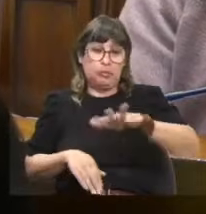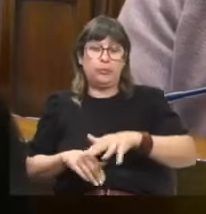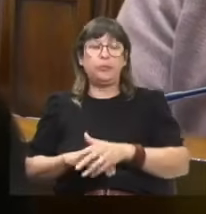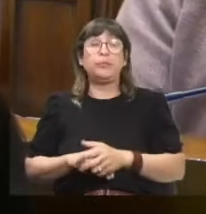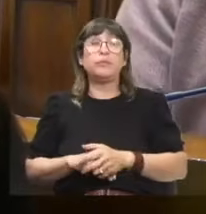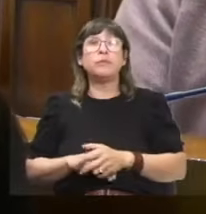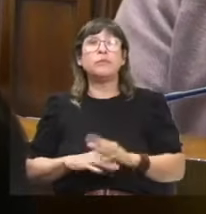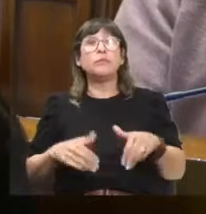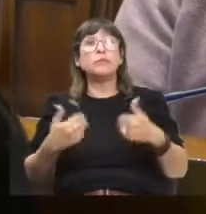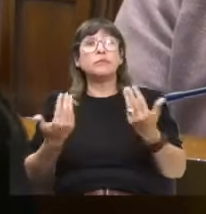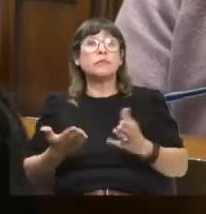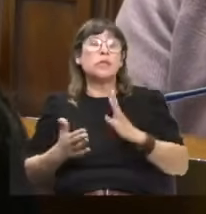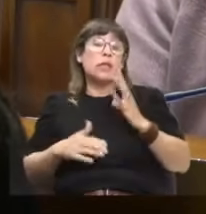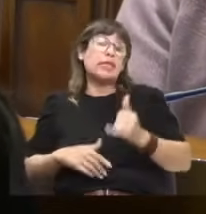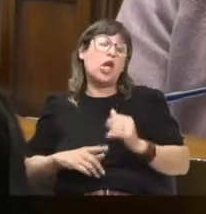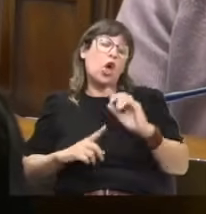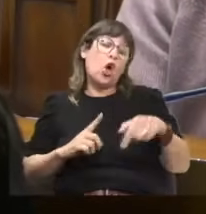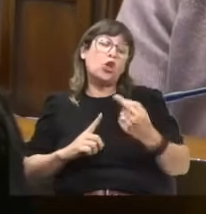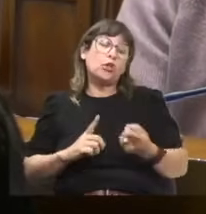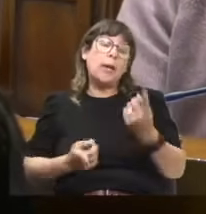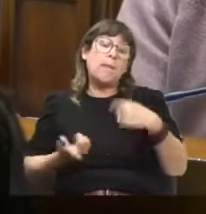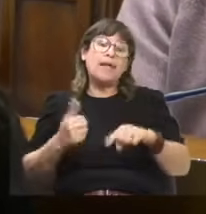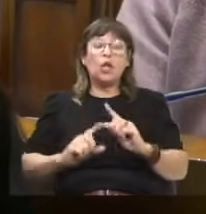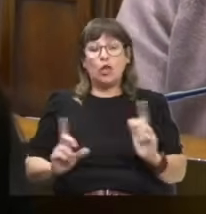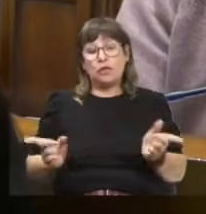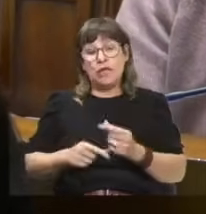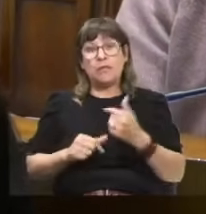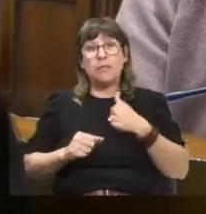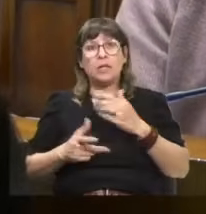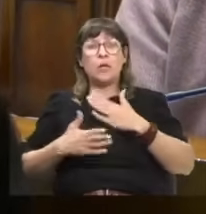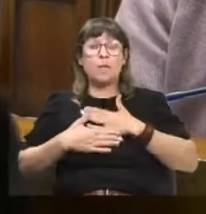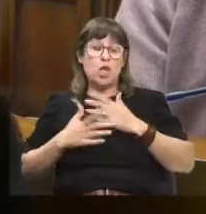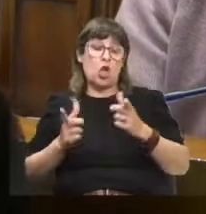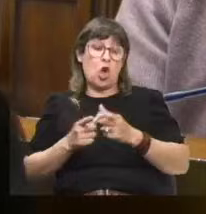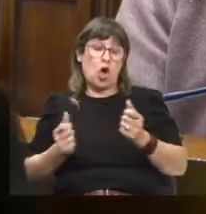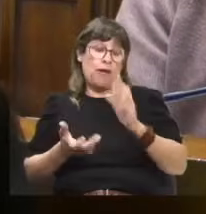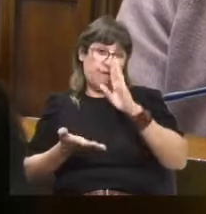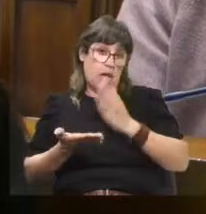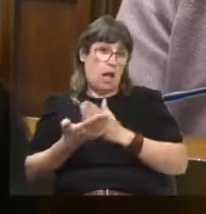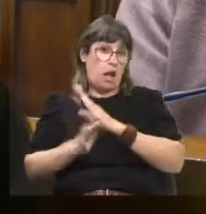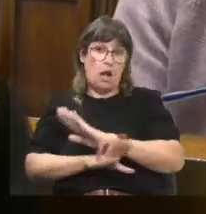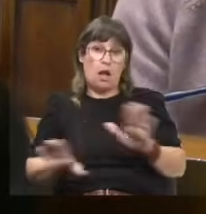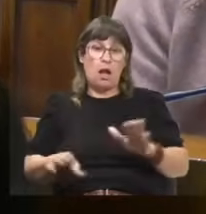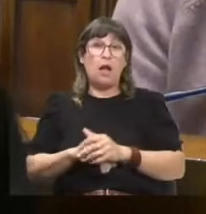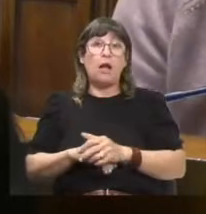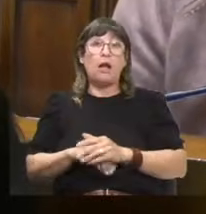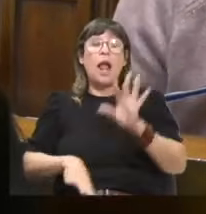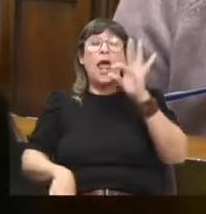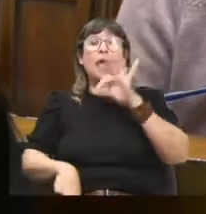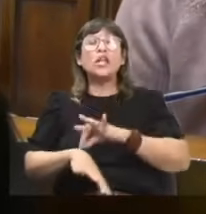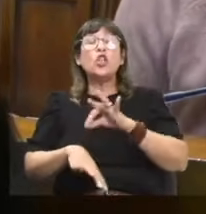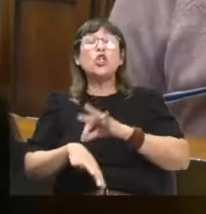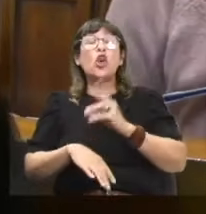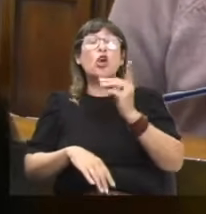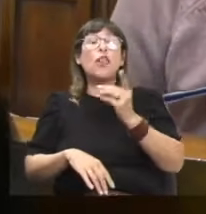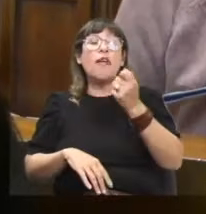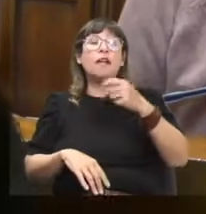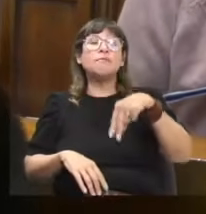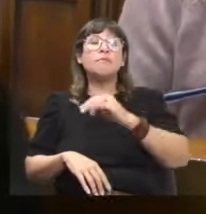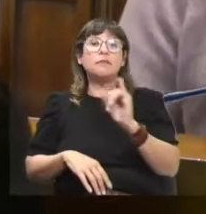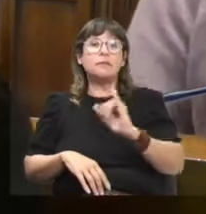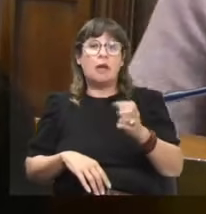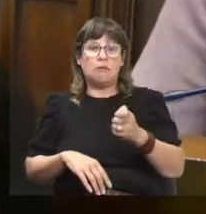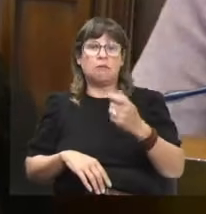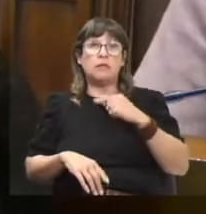Bueno, tengo otras, pero termino en mi hoja final. El doctor Danza